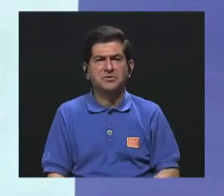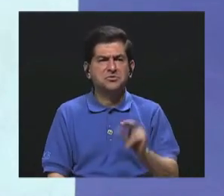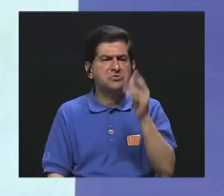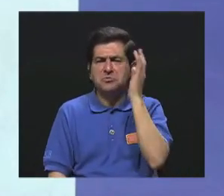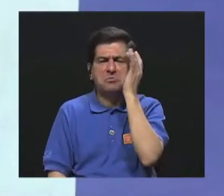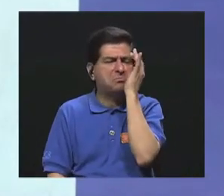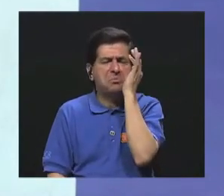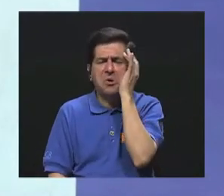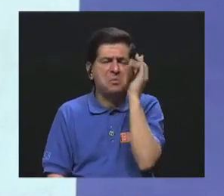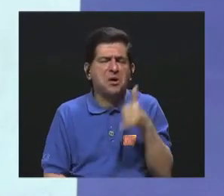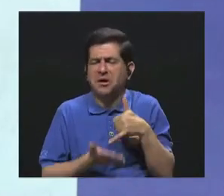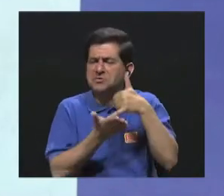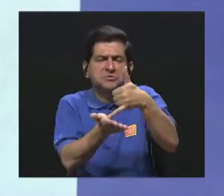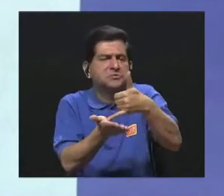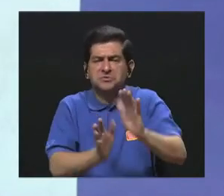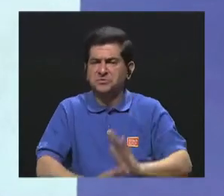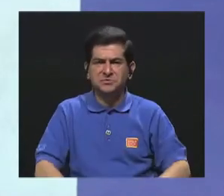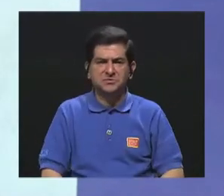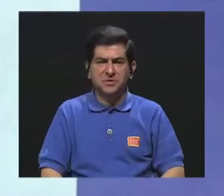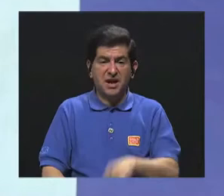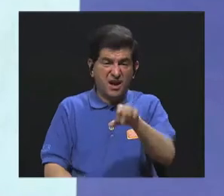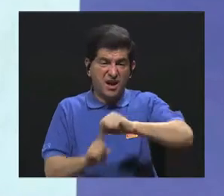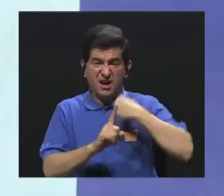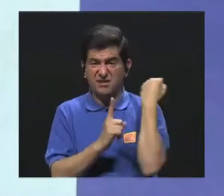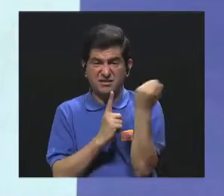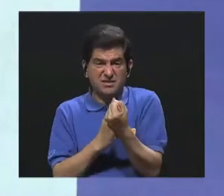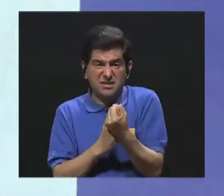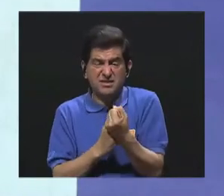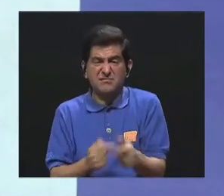nos desvelábamos ahí por los premios, uh-huh. realmente como que eso